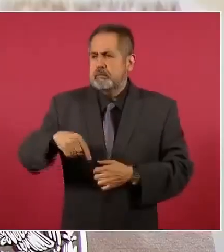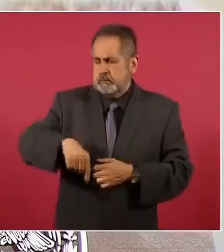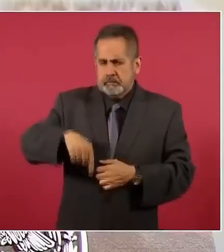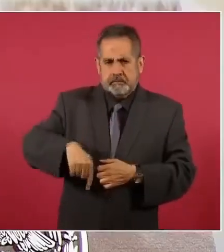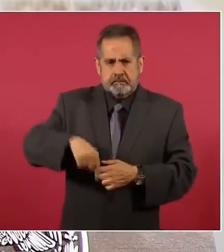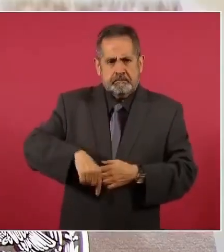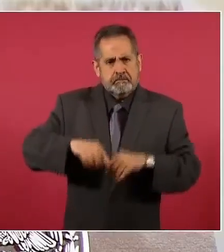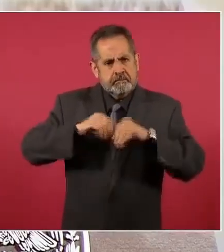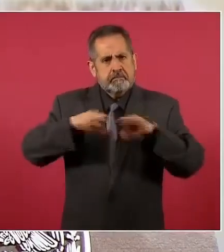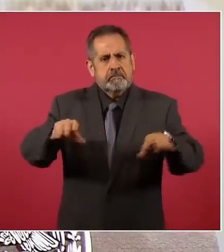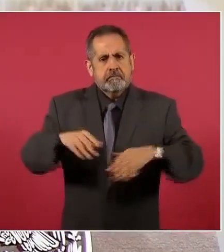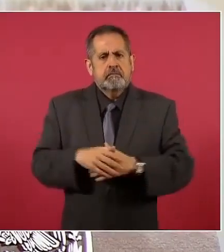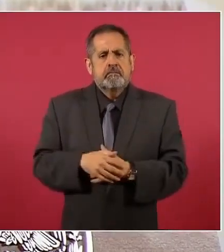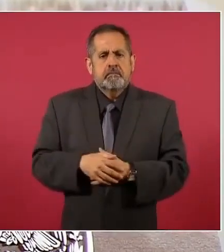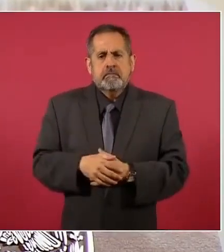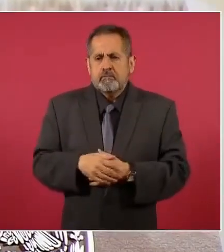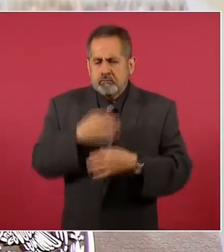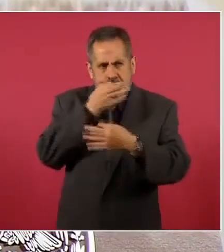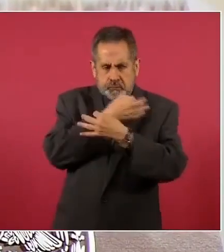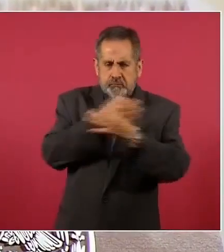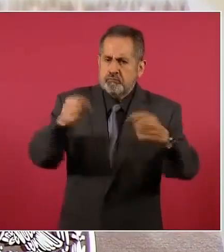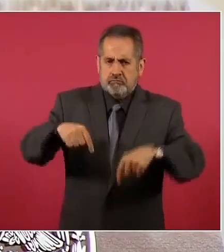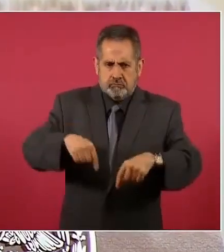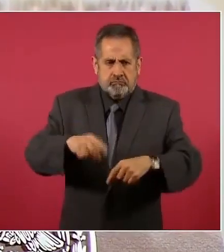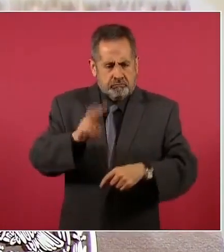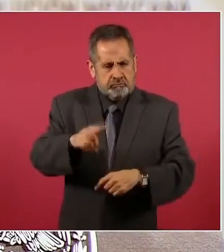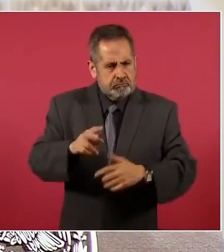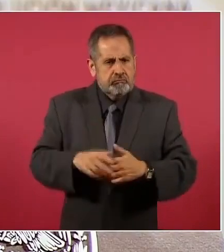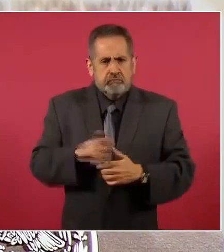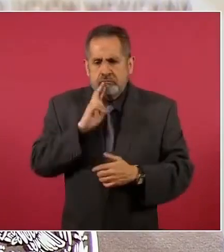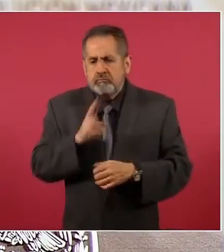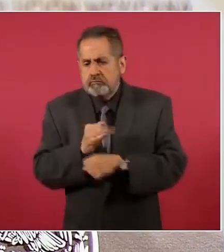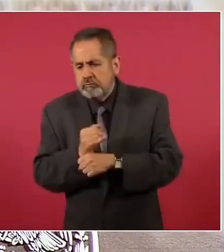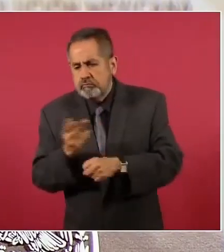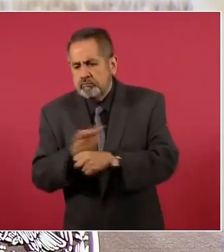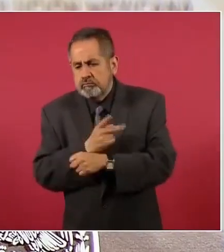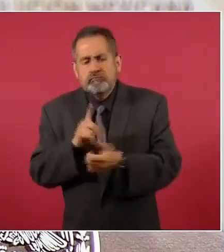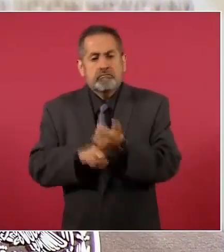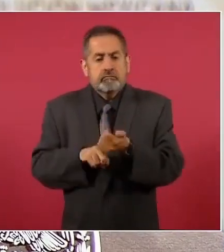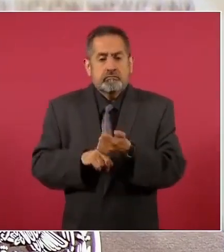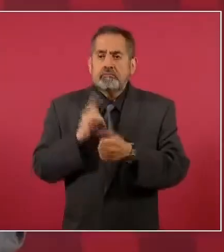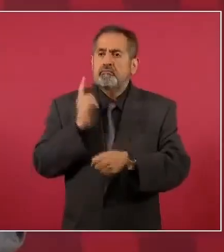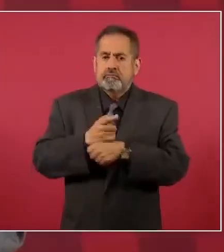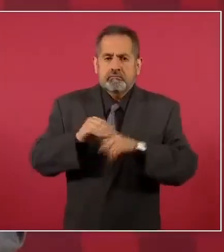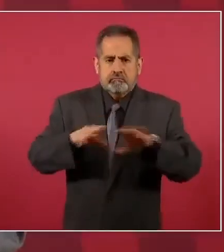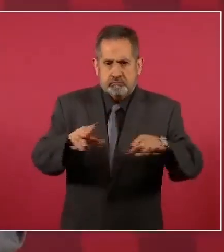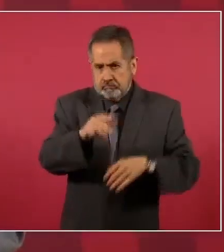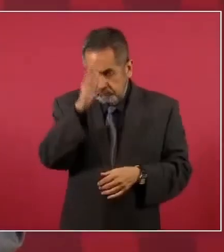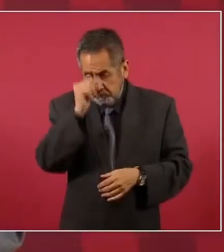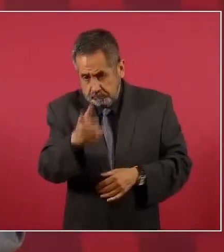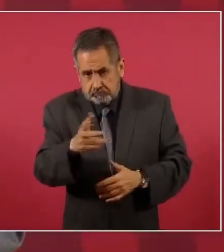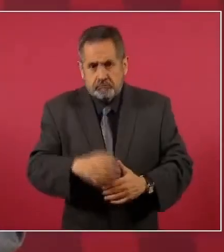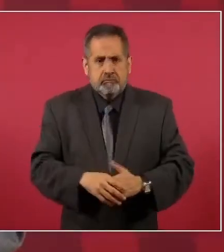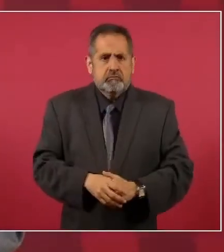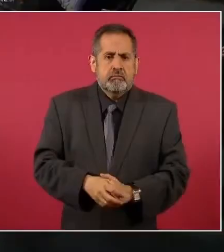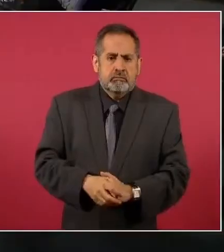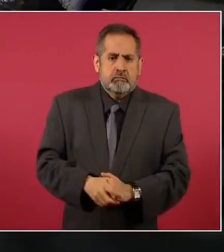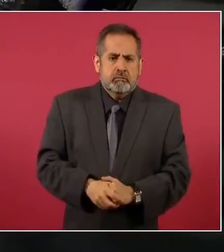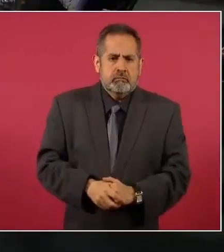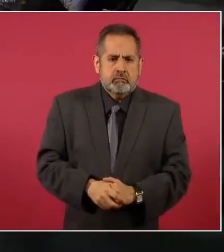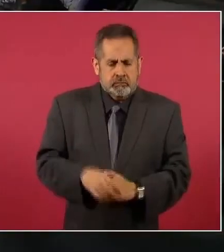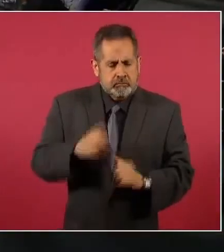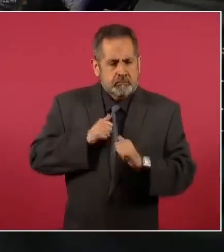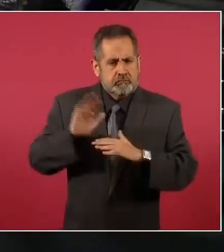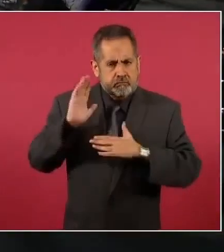mismo se va a dar a conocer el resultado de la investigación. Si te parece. Es